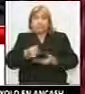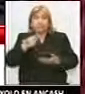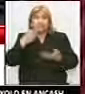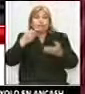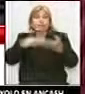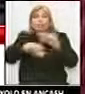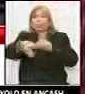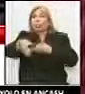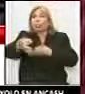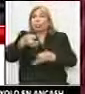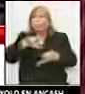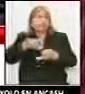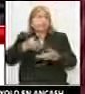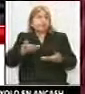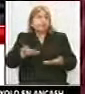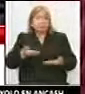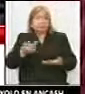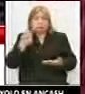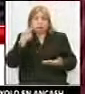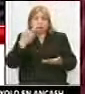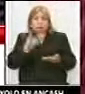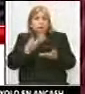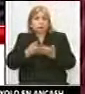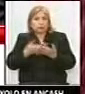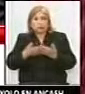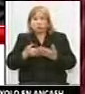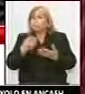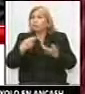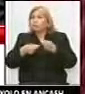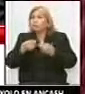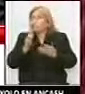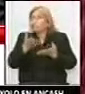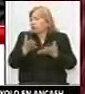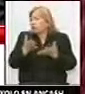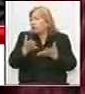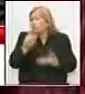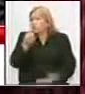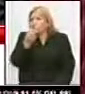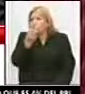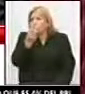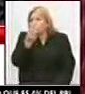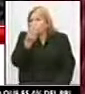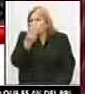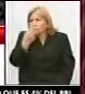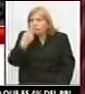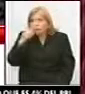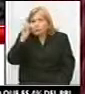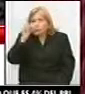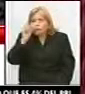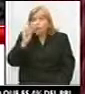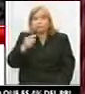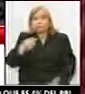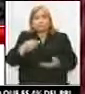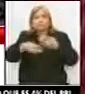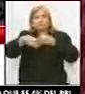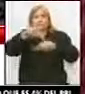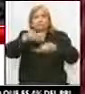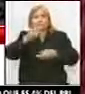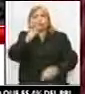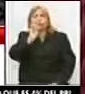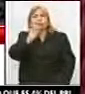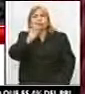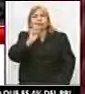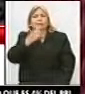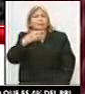invierte, presidenta. Yo le digo lo siguiente, se vendió aproximadamente por 12 millones. Hemos invertido 60 millones, presidenta,